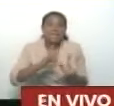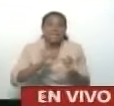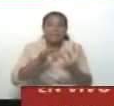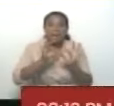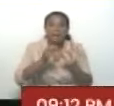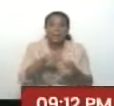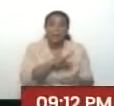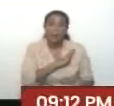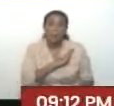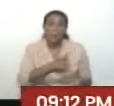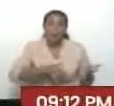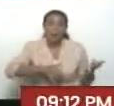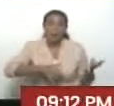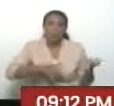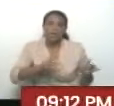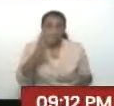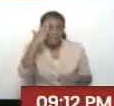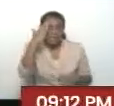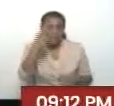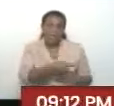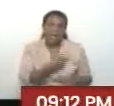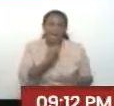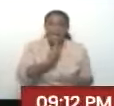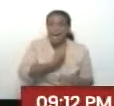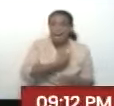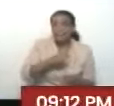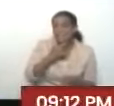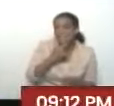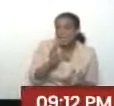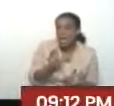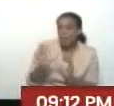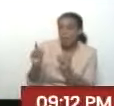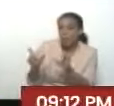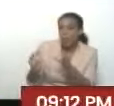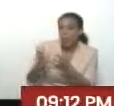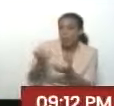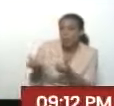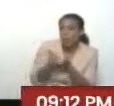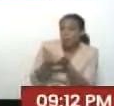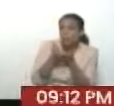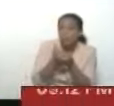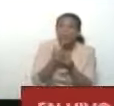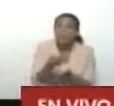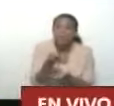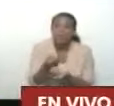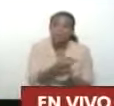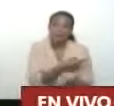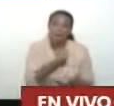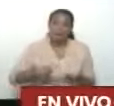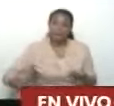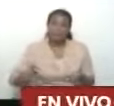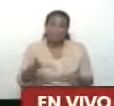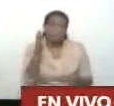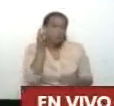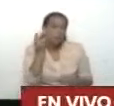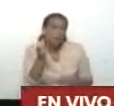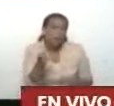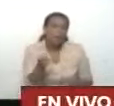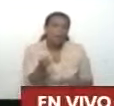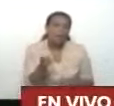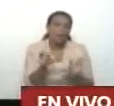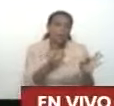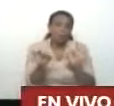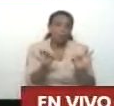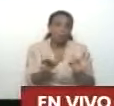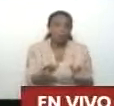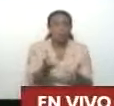Salvador, nuestro guitarrista, que habla bastante bien el inglés, y con Blanca, que nos ayudaba, yo le decía, oye, dile a Chin-Chin que ahora... Pero Chin-Chin